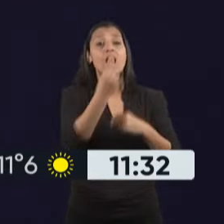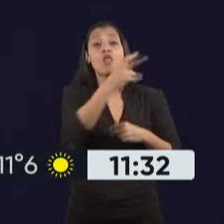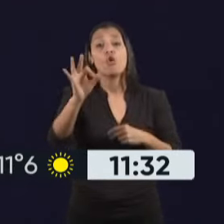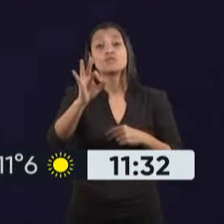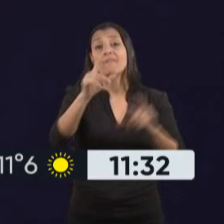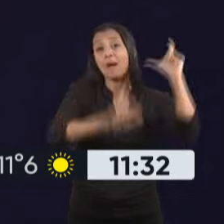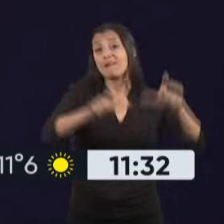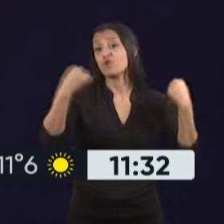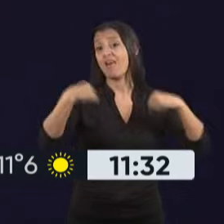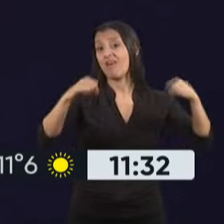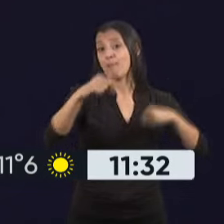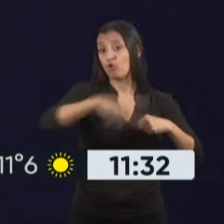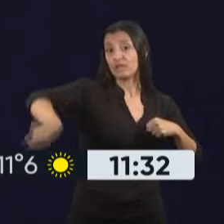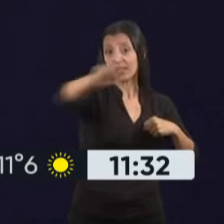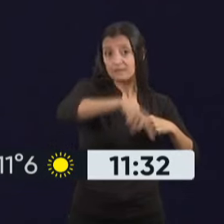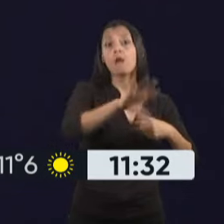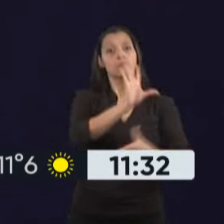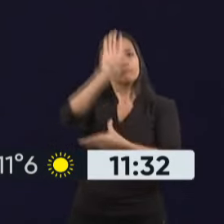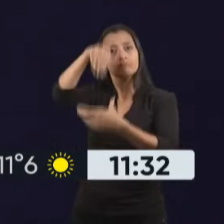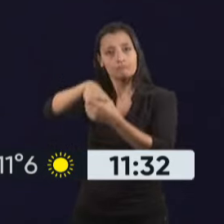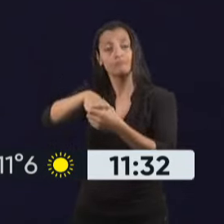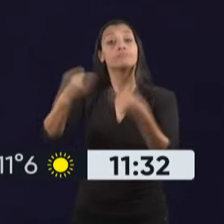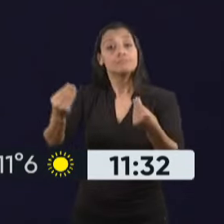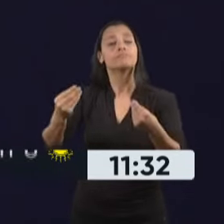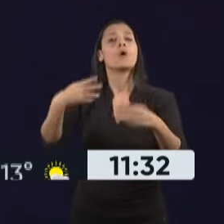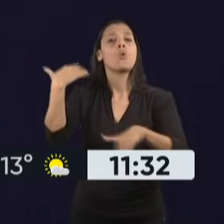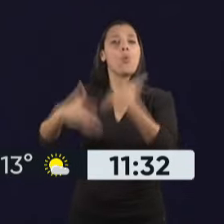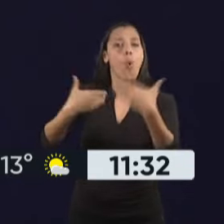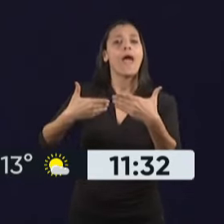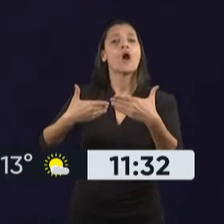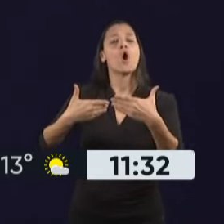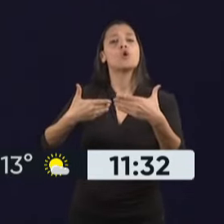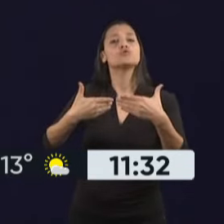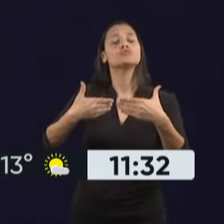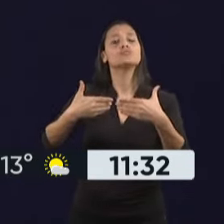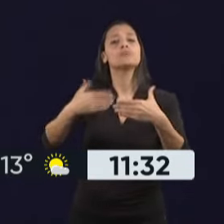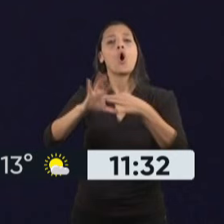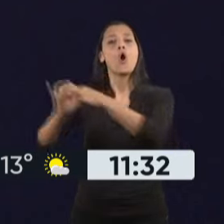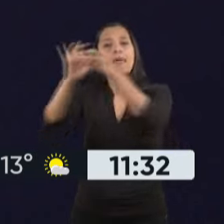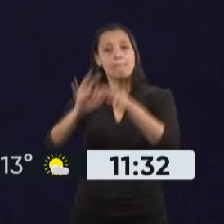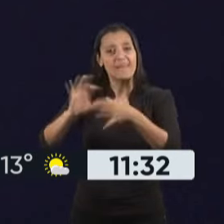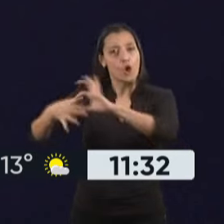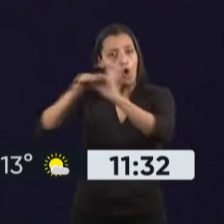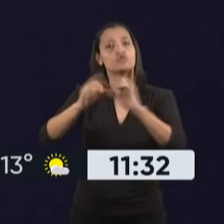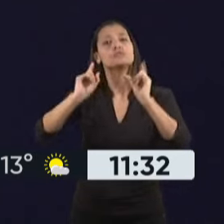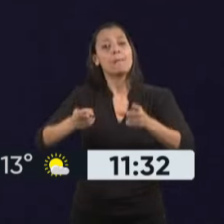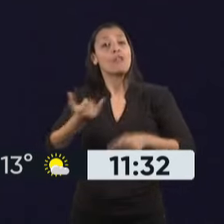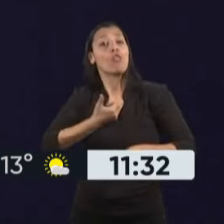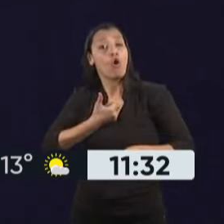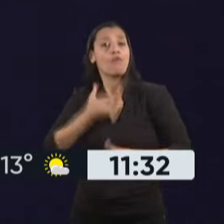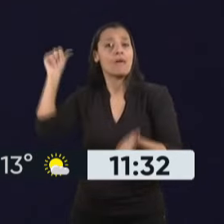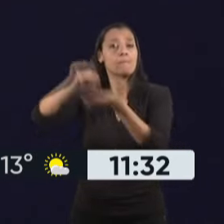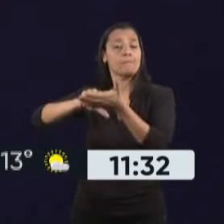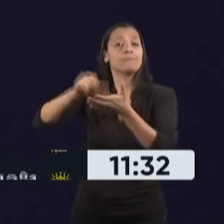que van a participar de los Juegos Olímpicos y los Juegos Paralímpicos en la ciudad de París, ahora